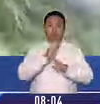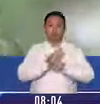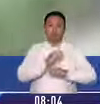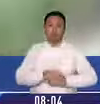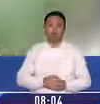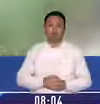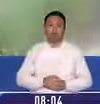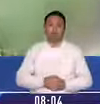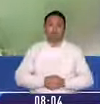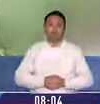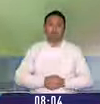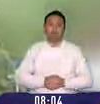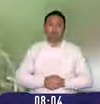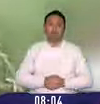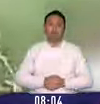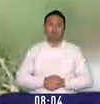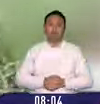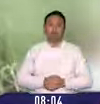en Quito informó ismenia solor